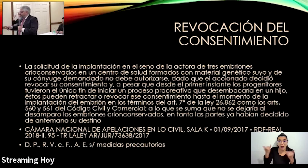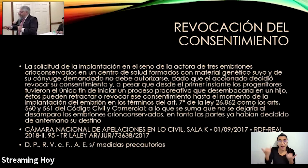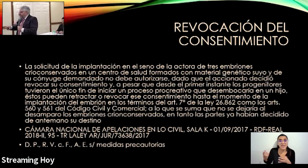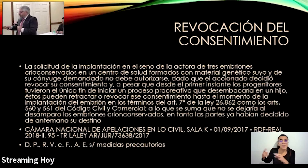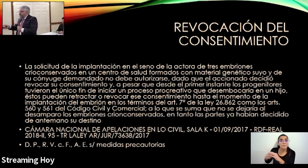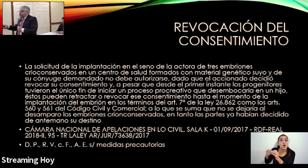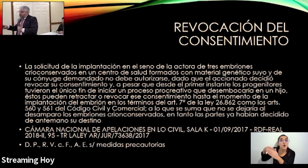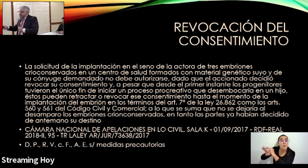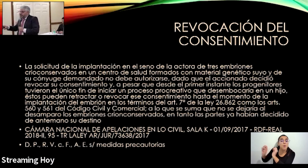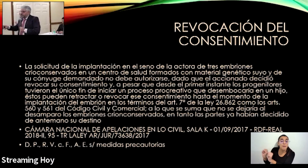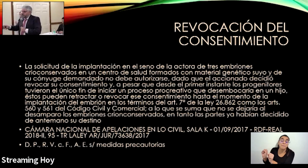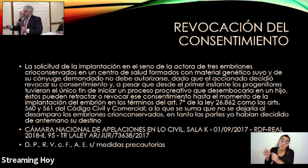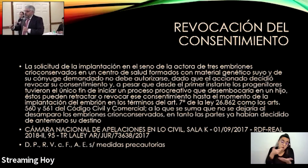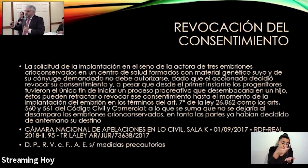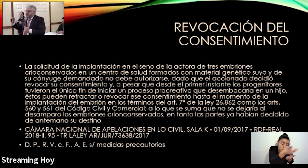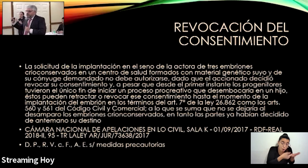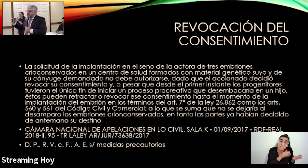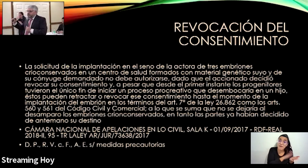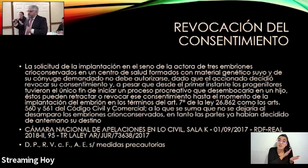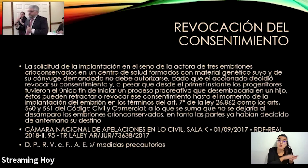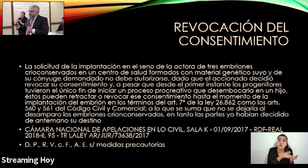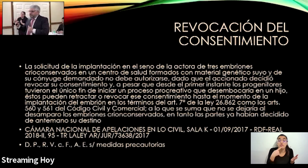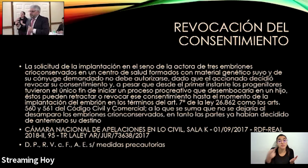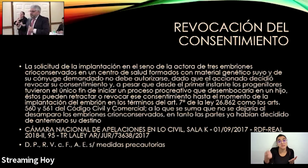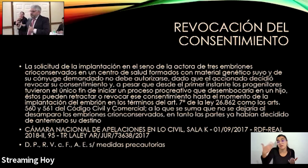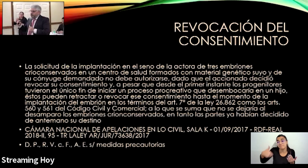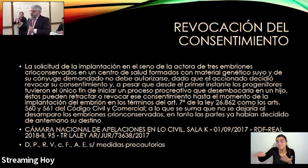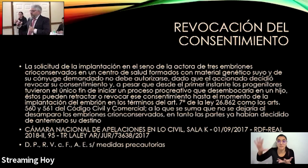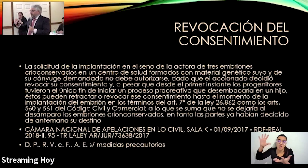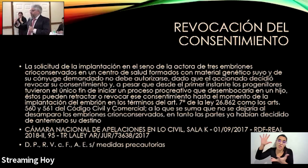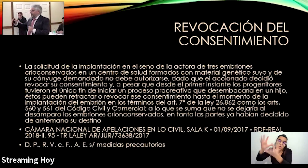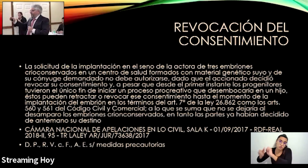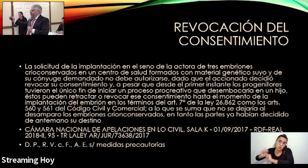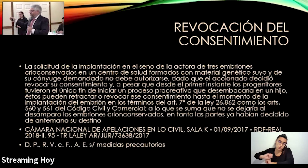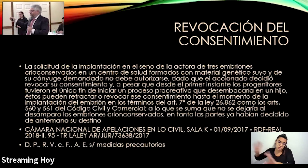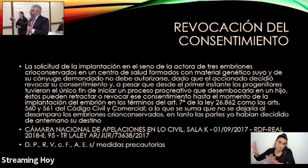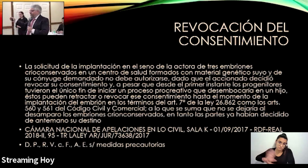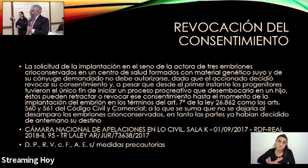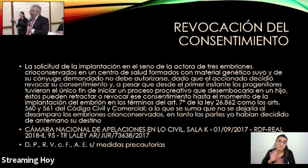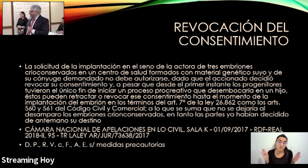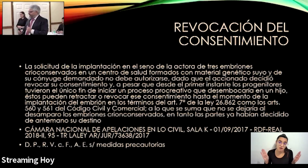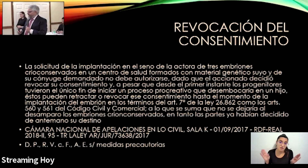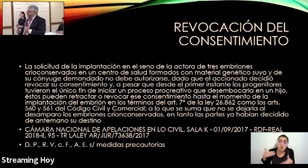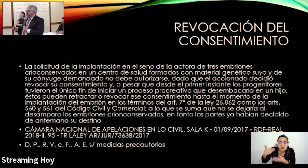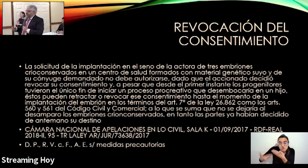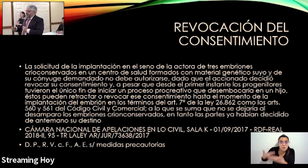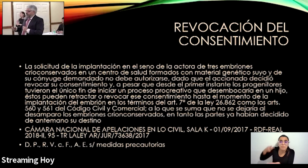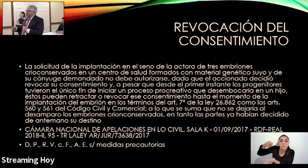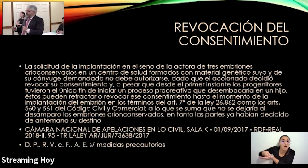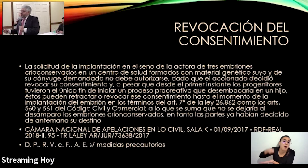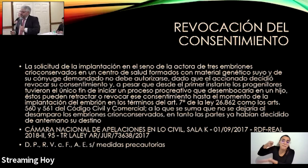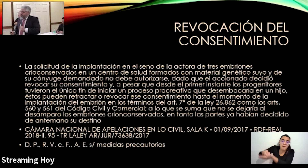el convenio regulador destruirlos. O sea, no seguir pagando esa